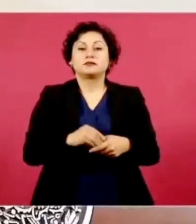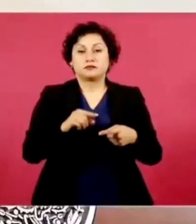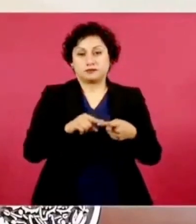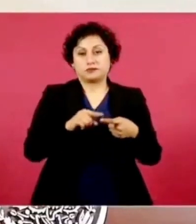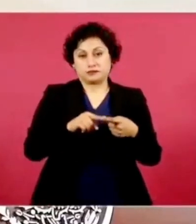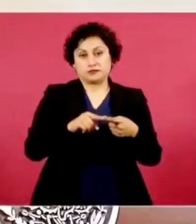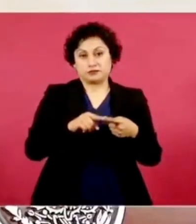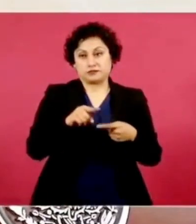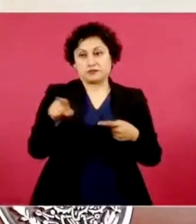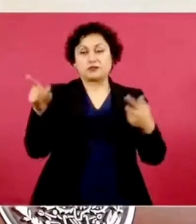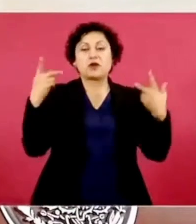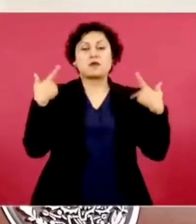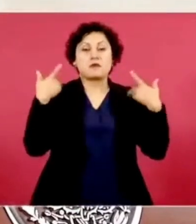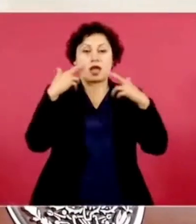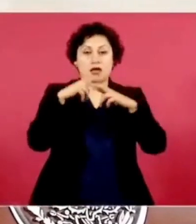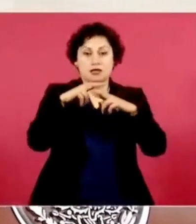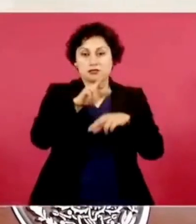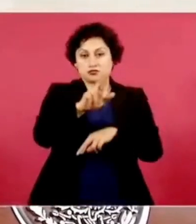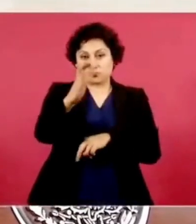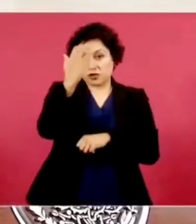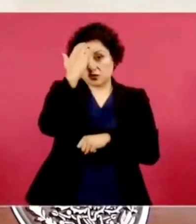reconocimiento a los maestros,